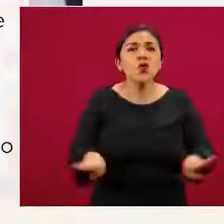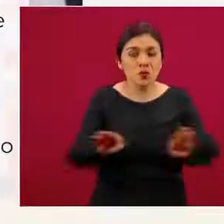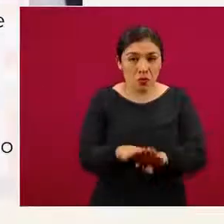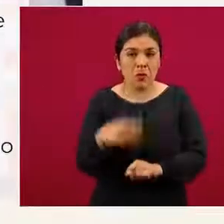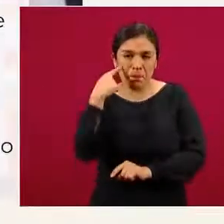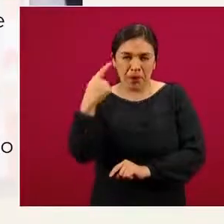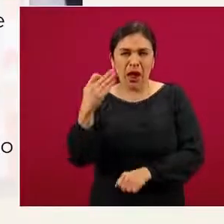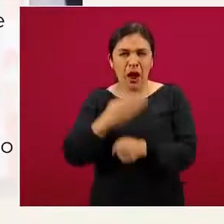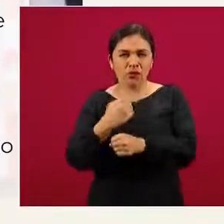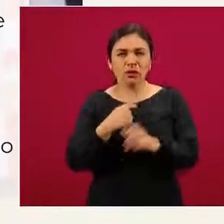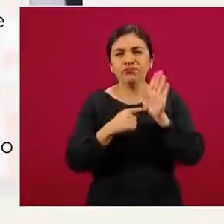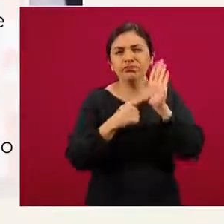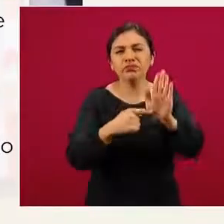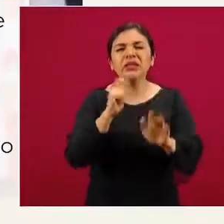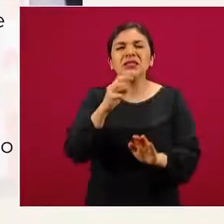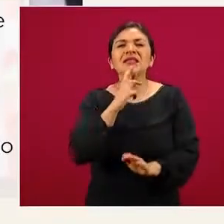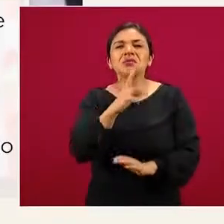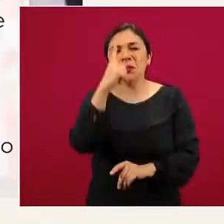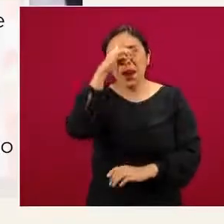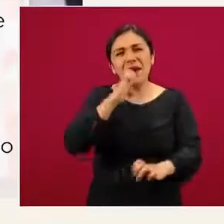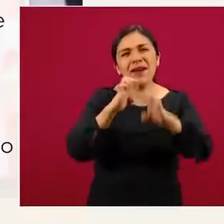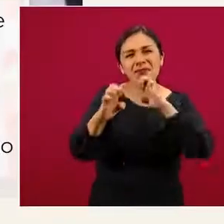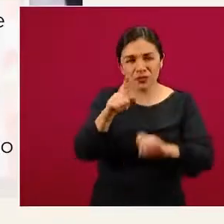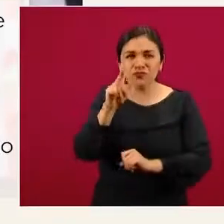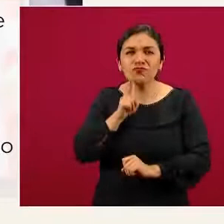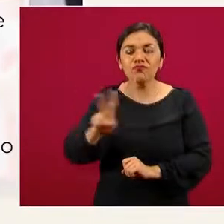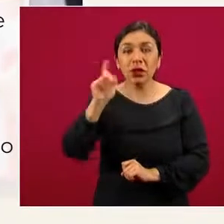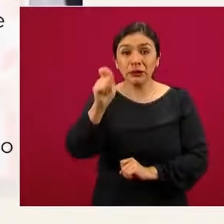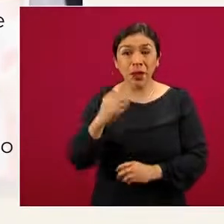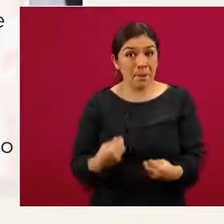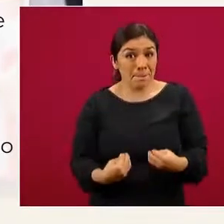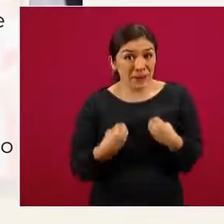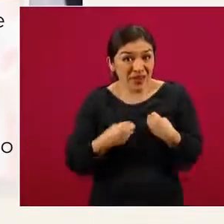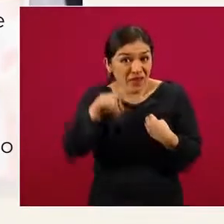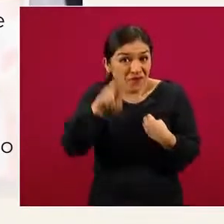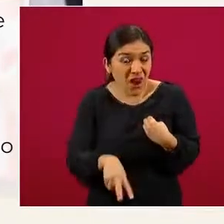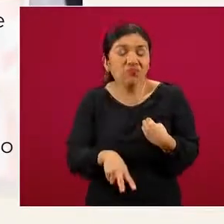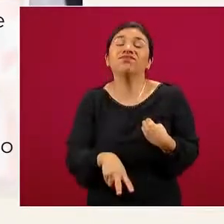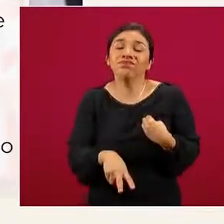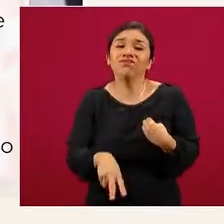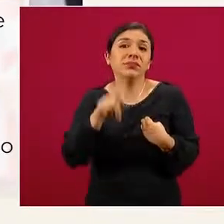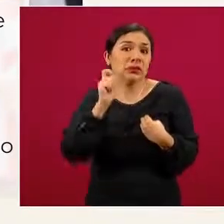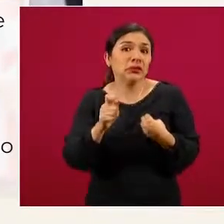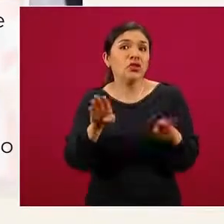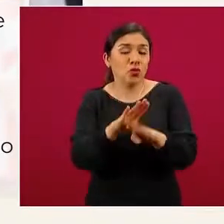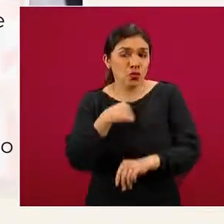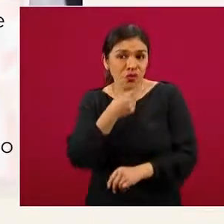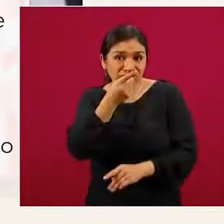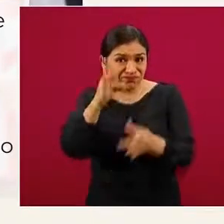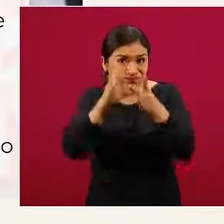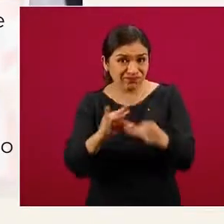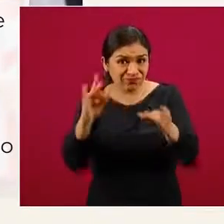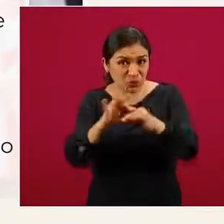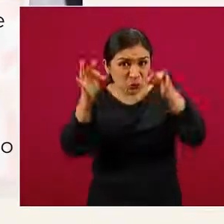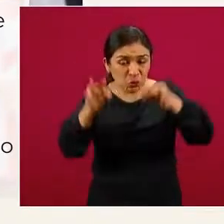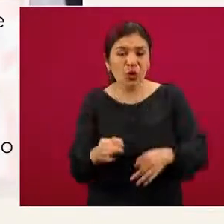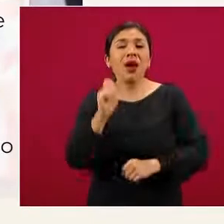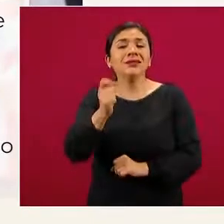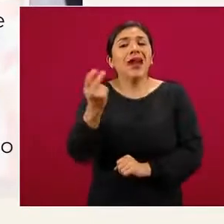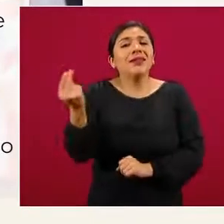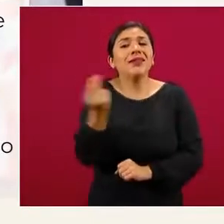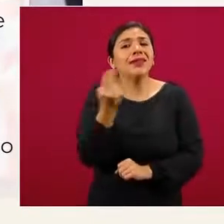enseñar los resultados de la encuesta para que vean que la vida es exactamente como decimos, pues se